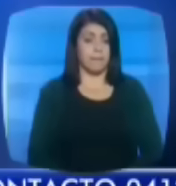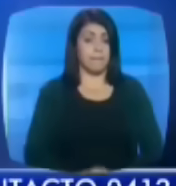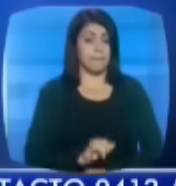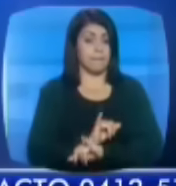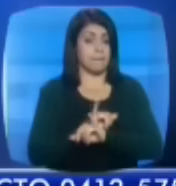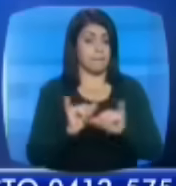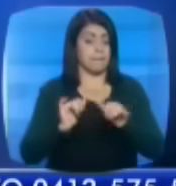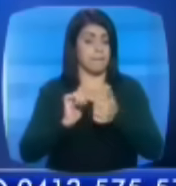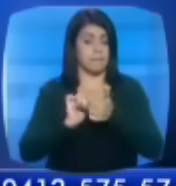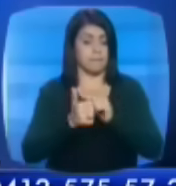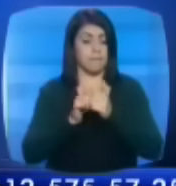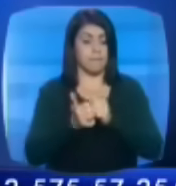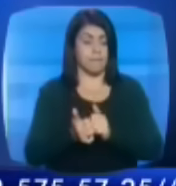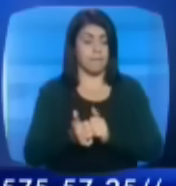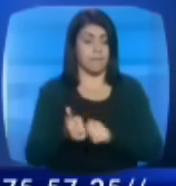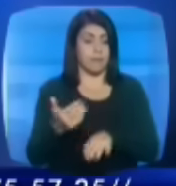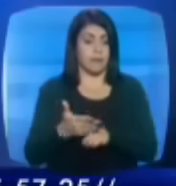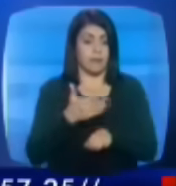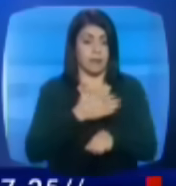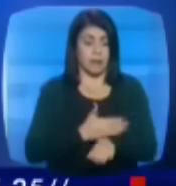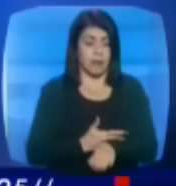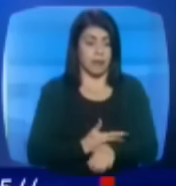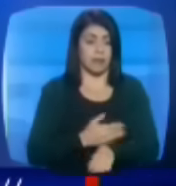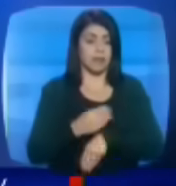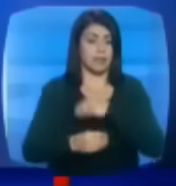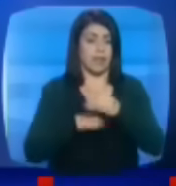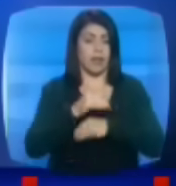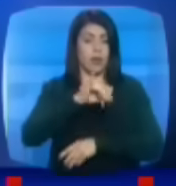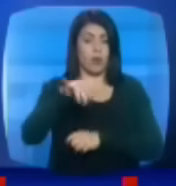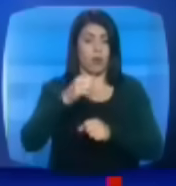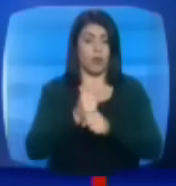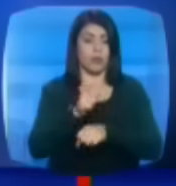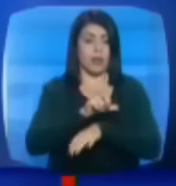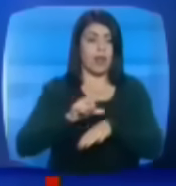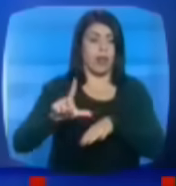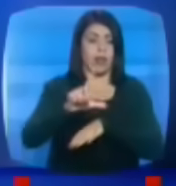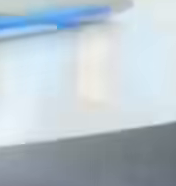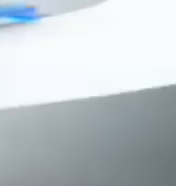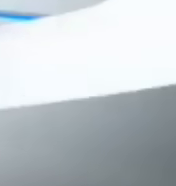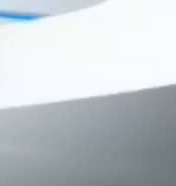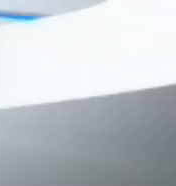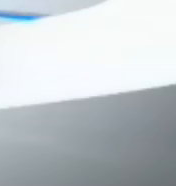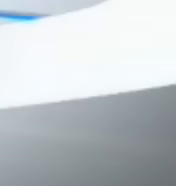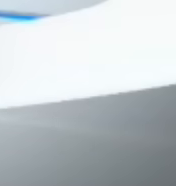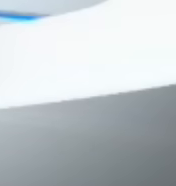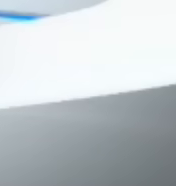Finalizamos la sección de deportes con la previa a lo que será la jornada de la Liga de Campeones.